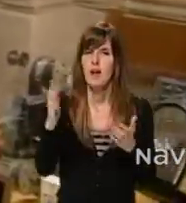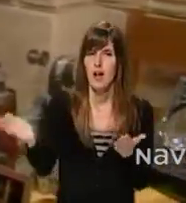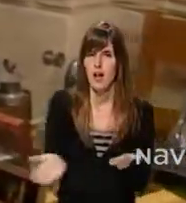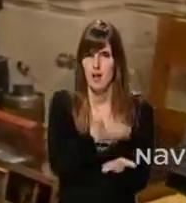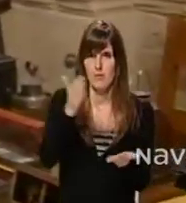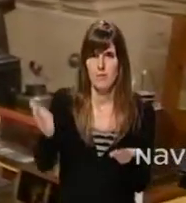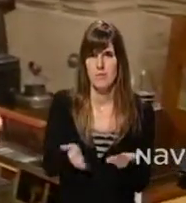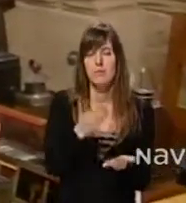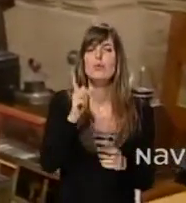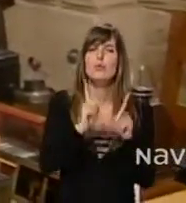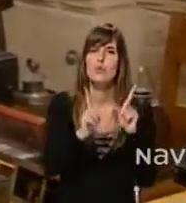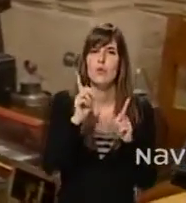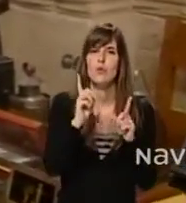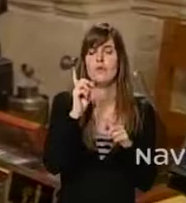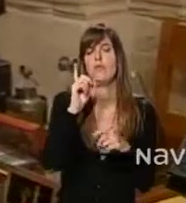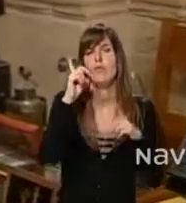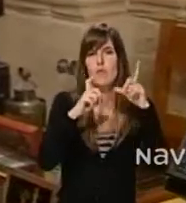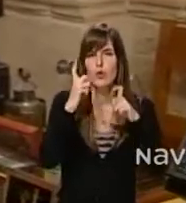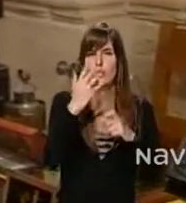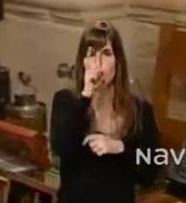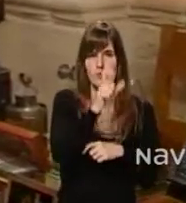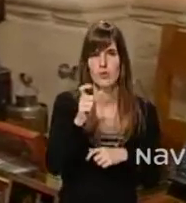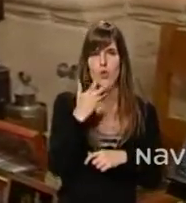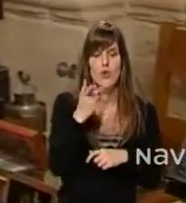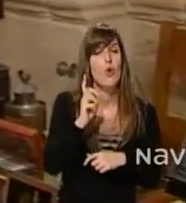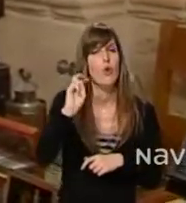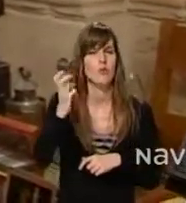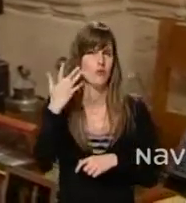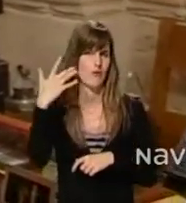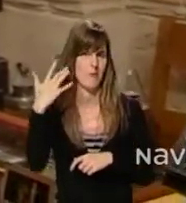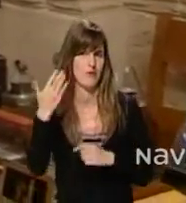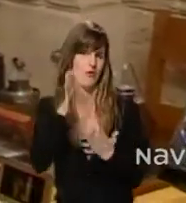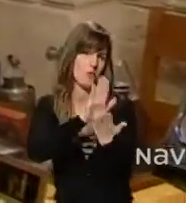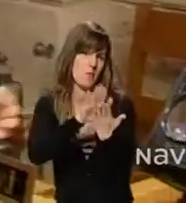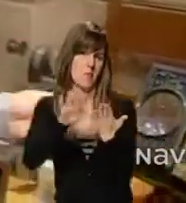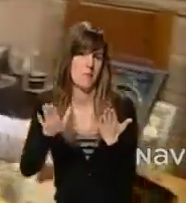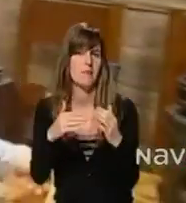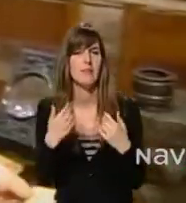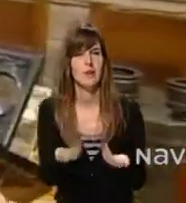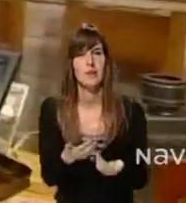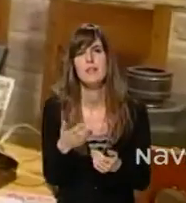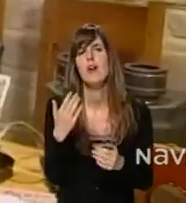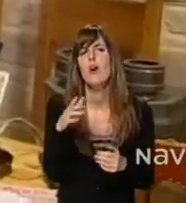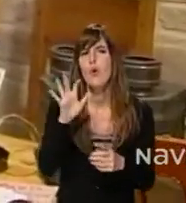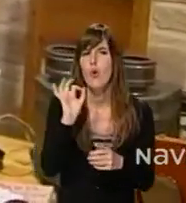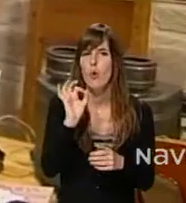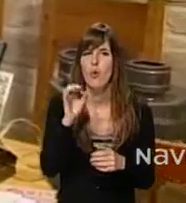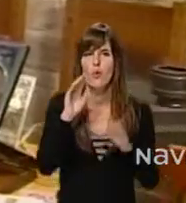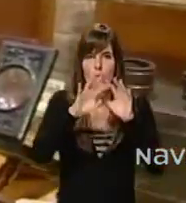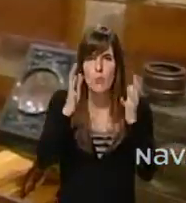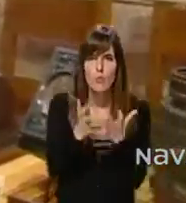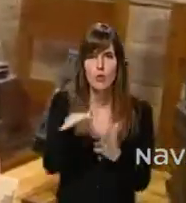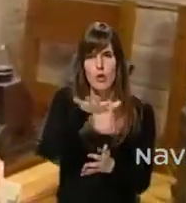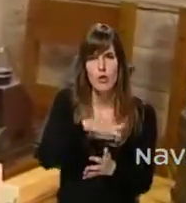ponías no solo las fotos de tus conocidos, sino de aquella gente famosa y sobre todo de aquellos lugares del mundo que te